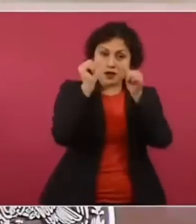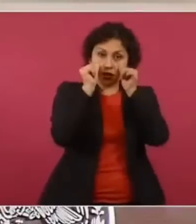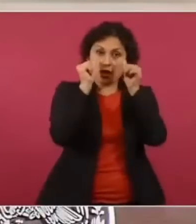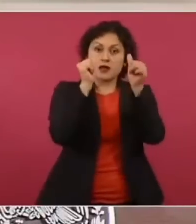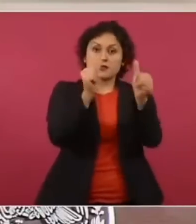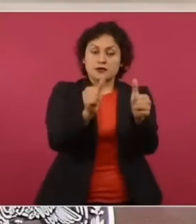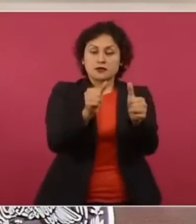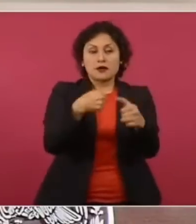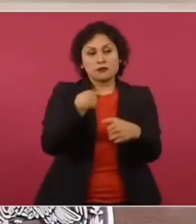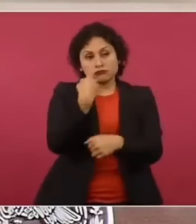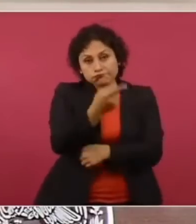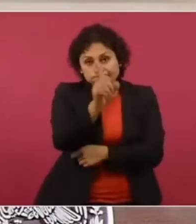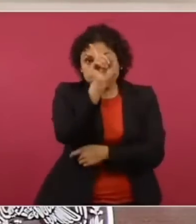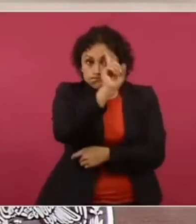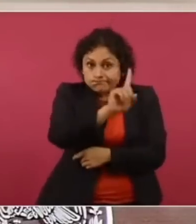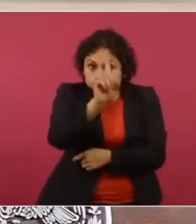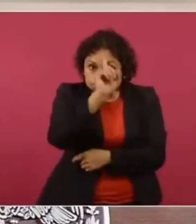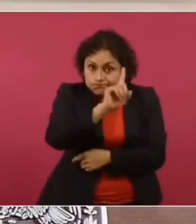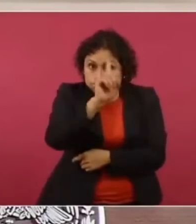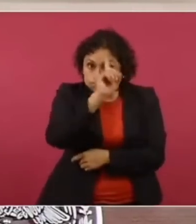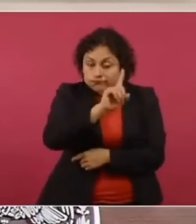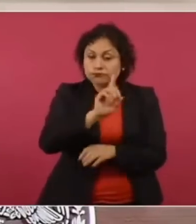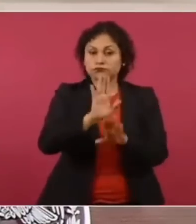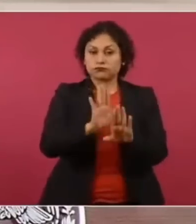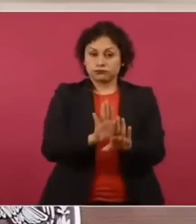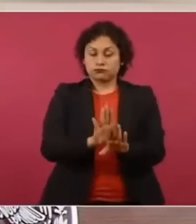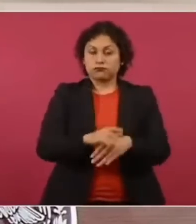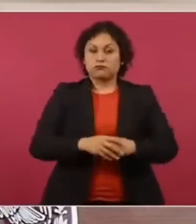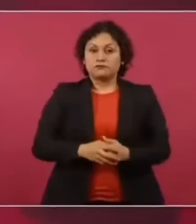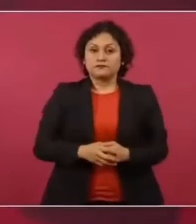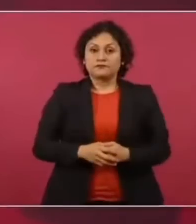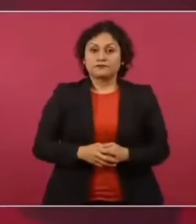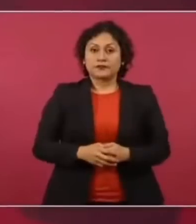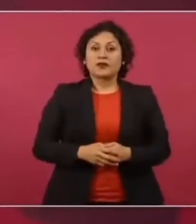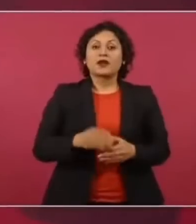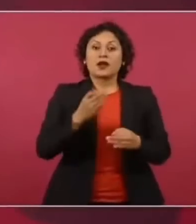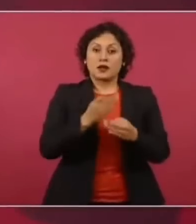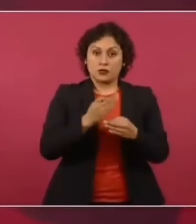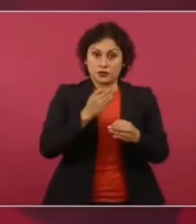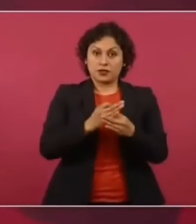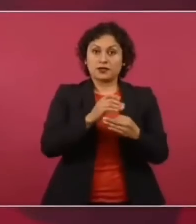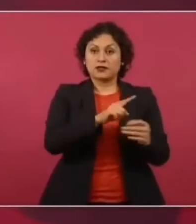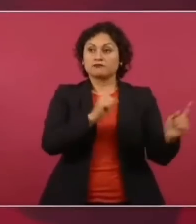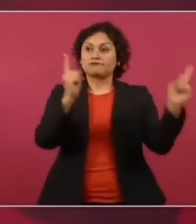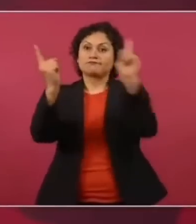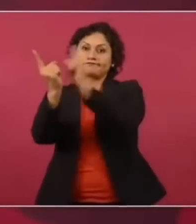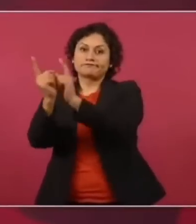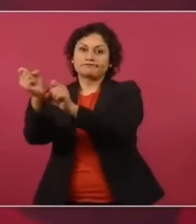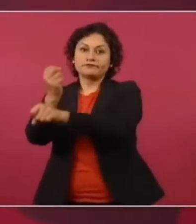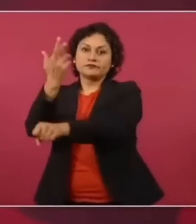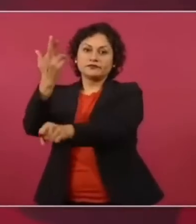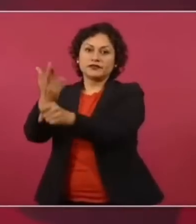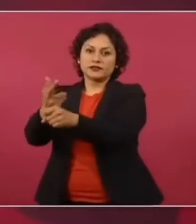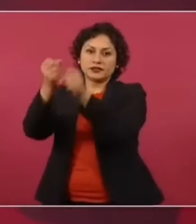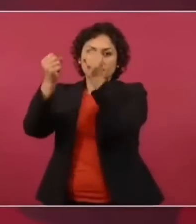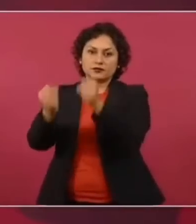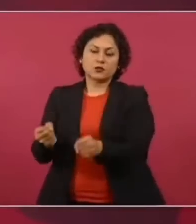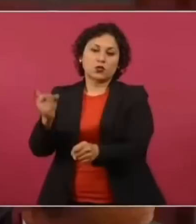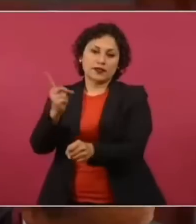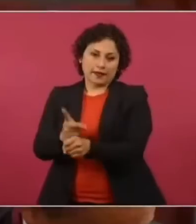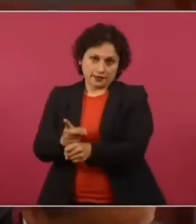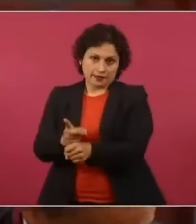de asesorarlos, en este caso que vean a la secretaria de Seguridad y Protección